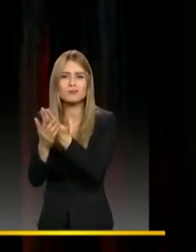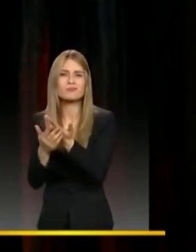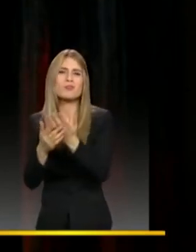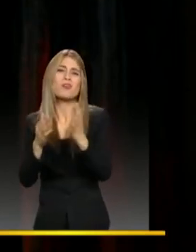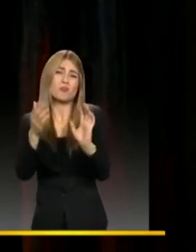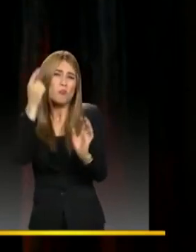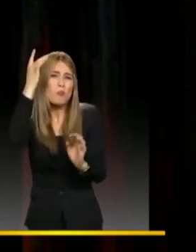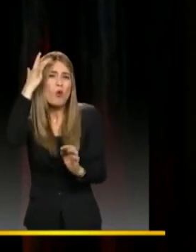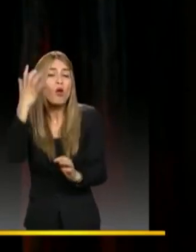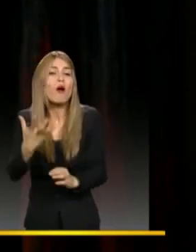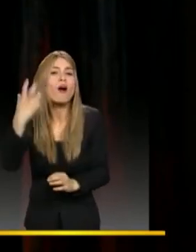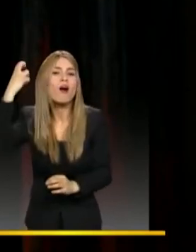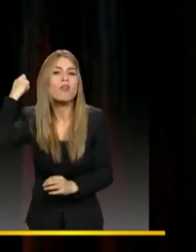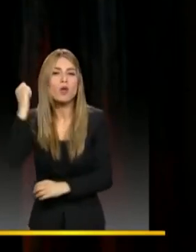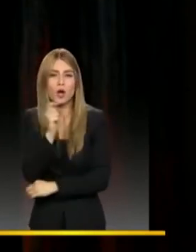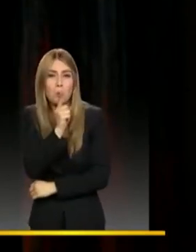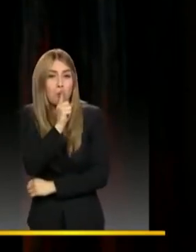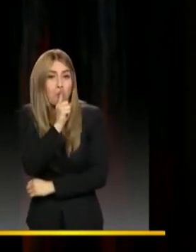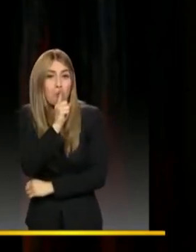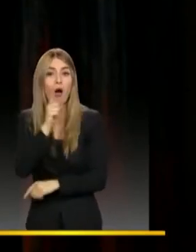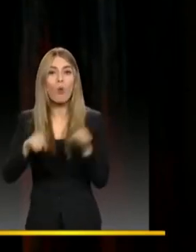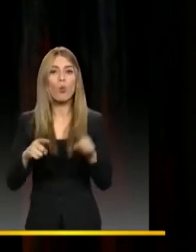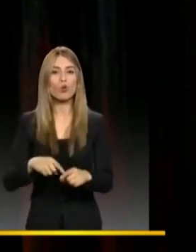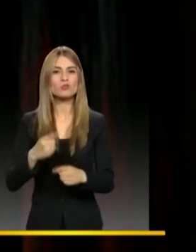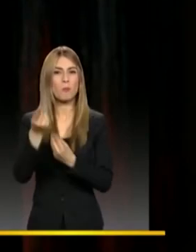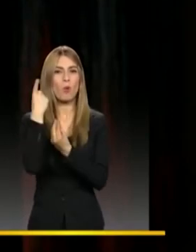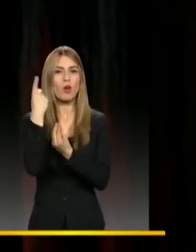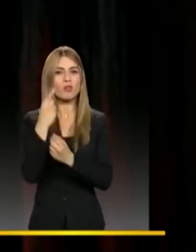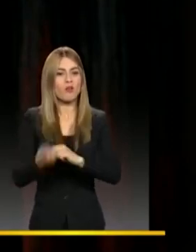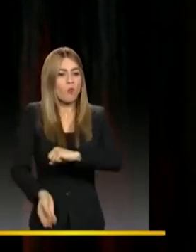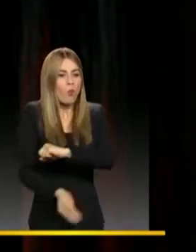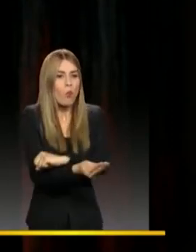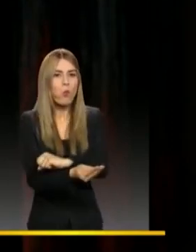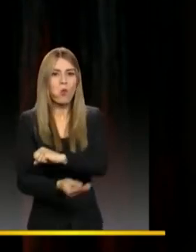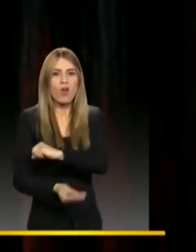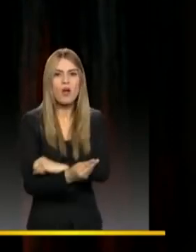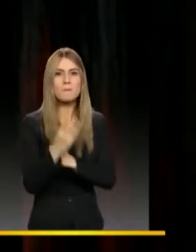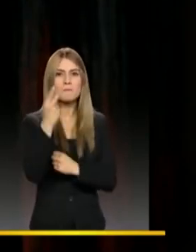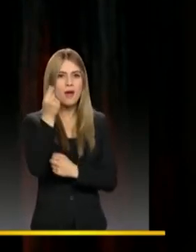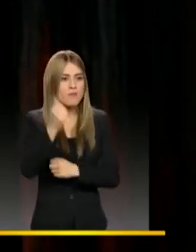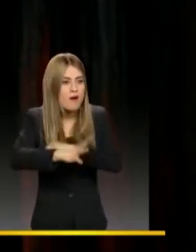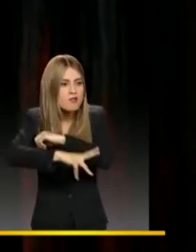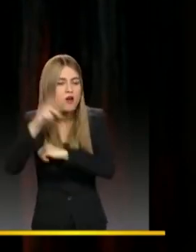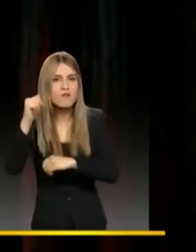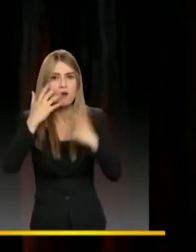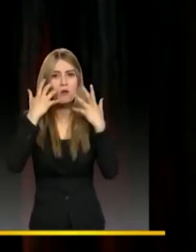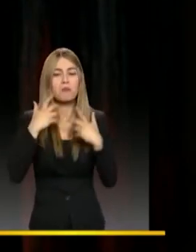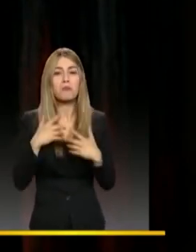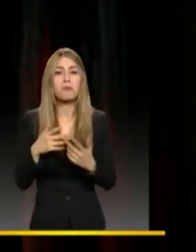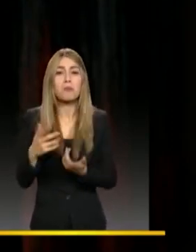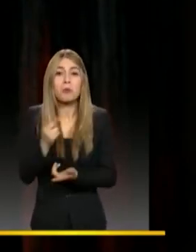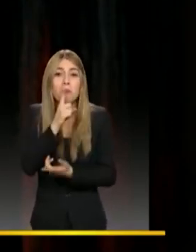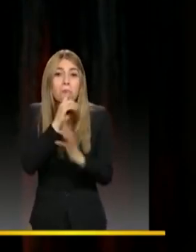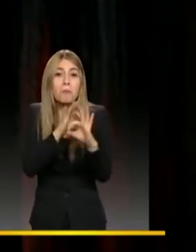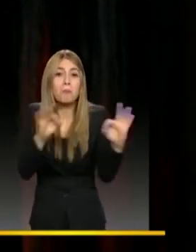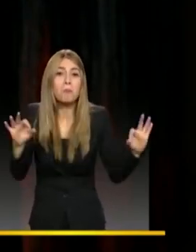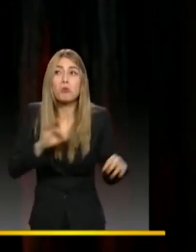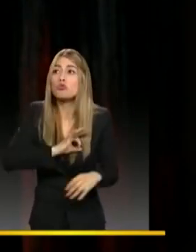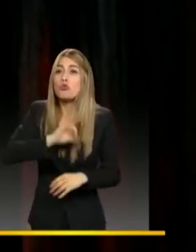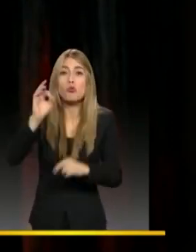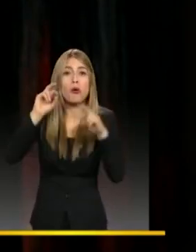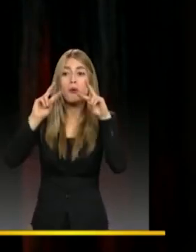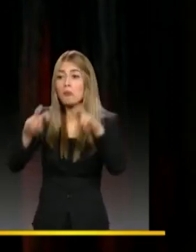enterara, ni nadie los cuestionara. Y en lo político, finalmente, también vivimos un